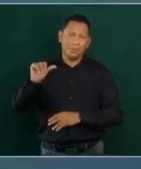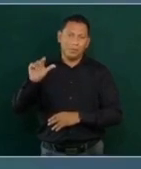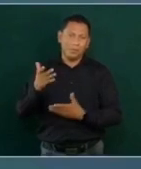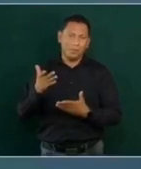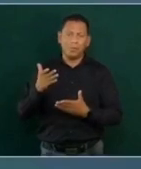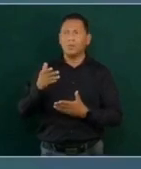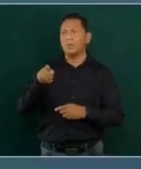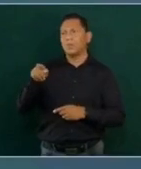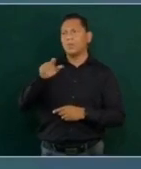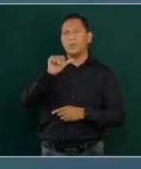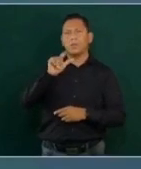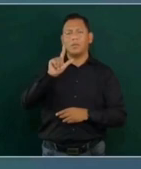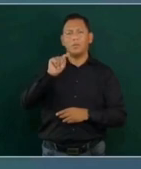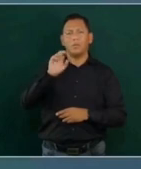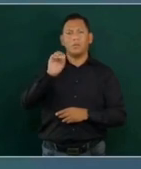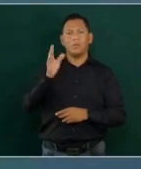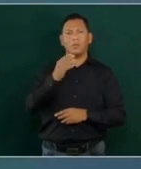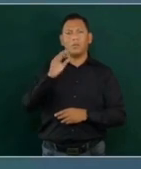Alberto Fernández.